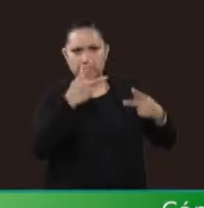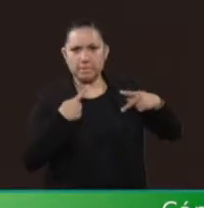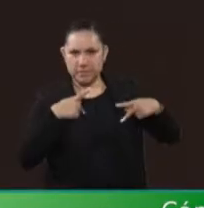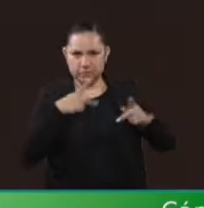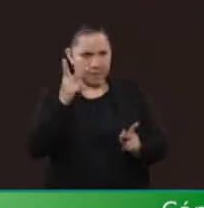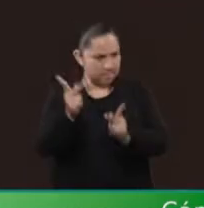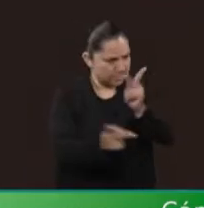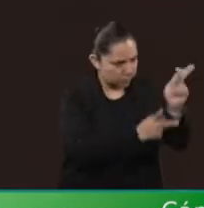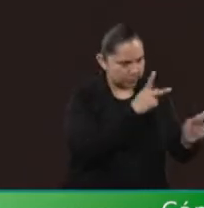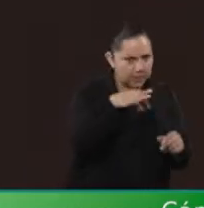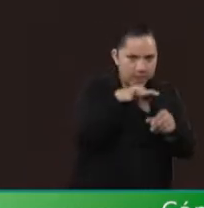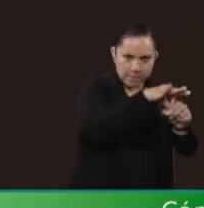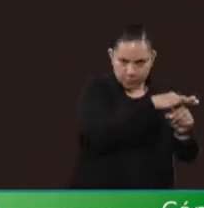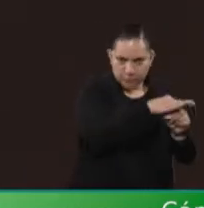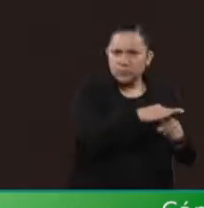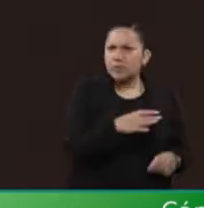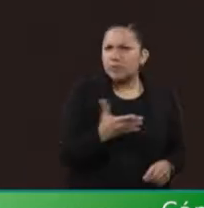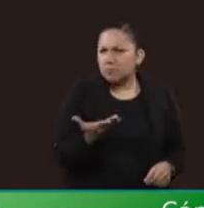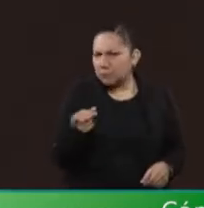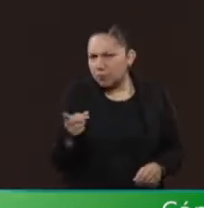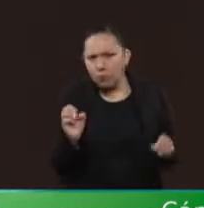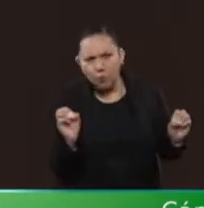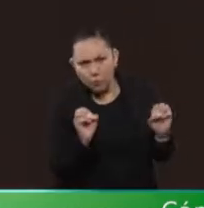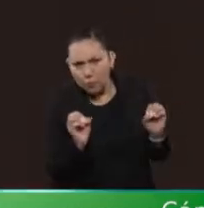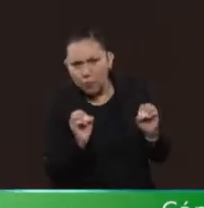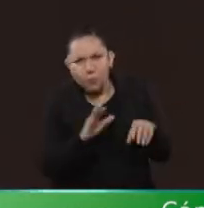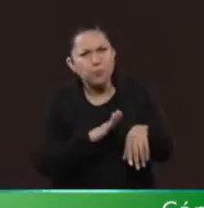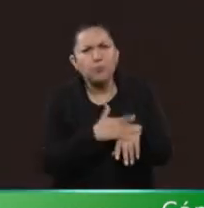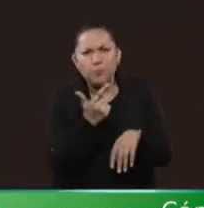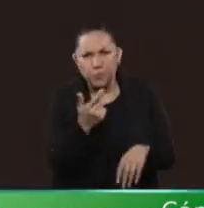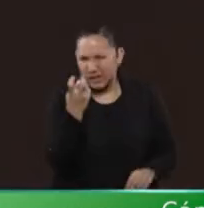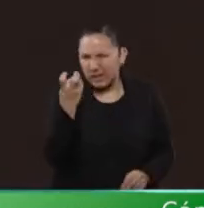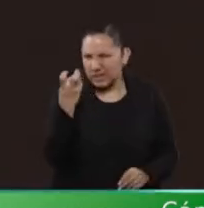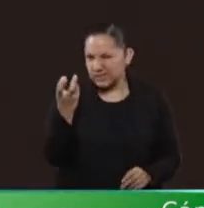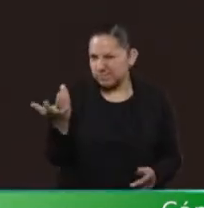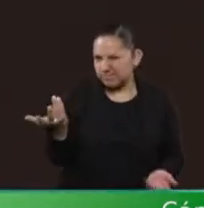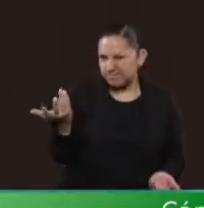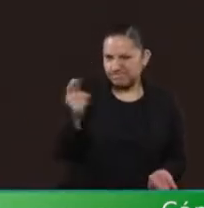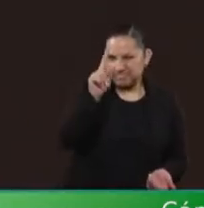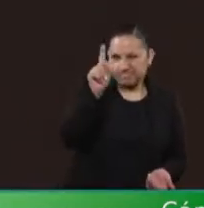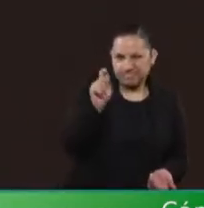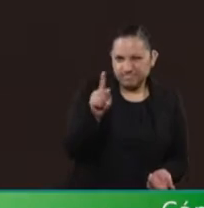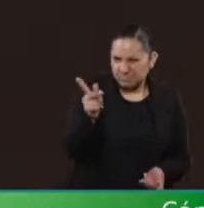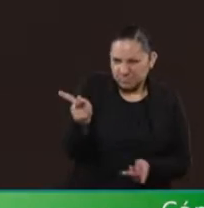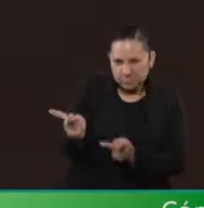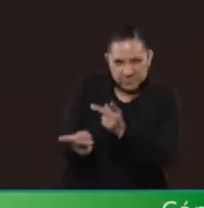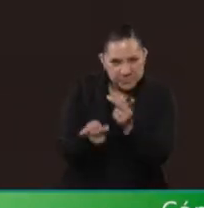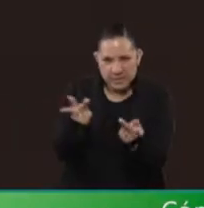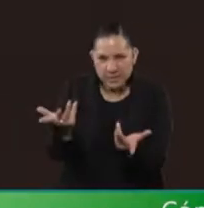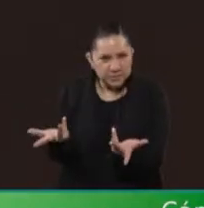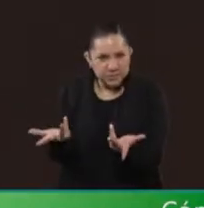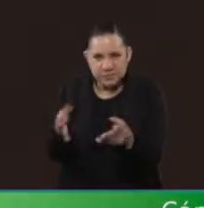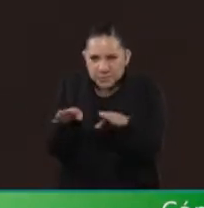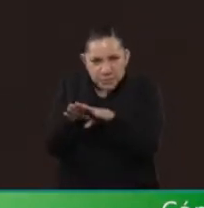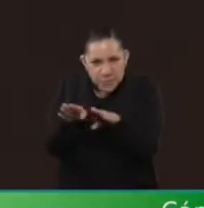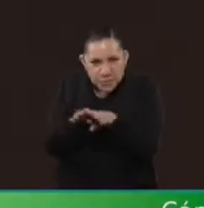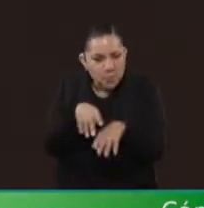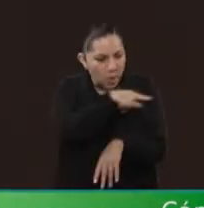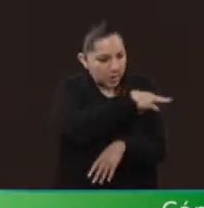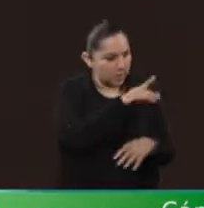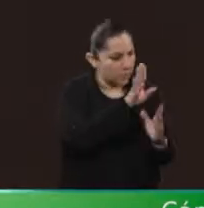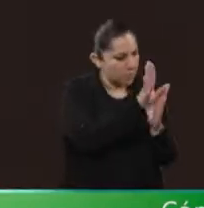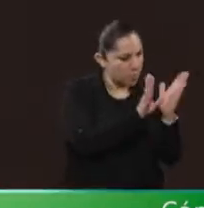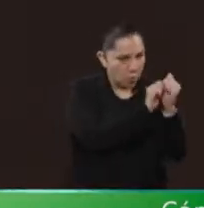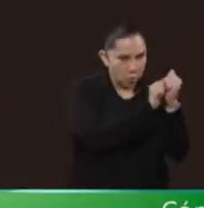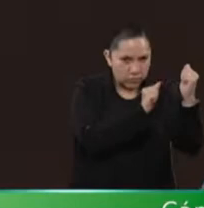Esa es la pregunta, señoras y señores. ¿Dónde quedaron las acciones de inconstitucionalidad? ¿Dónde van a quedar las controversias